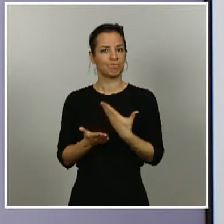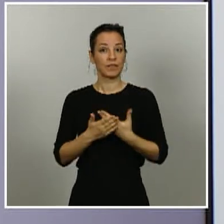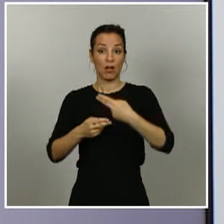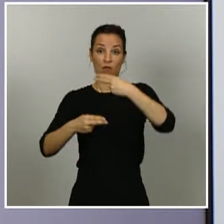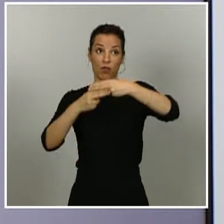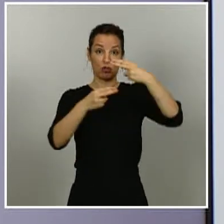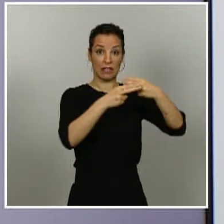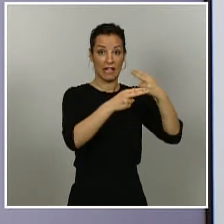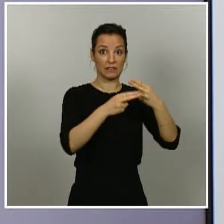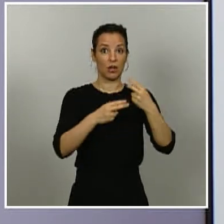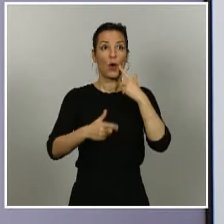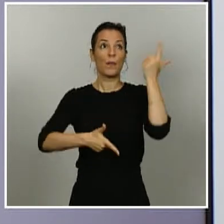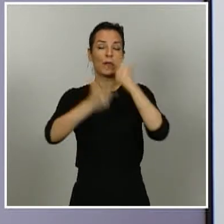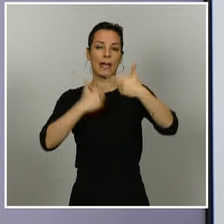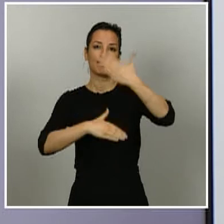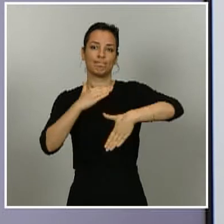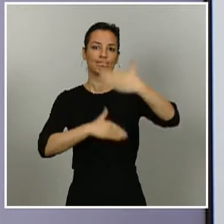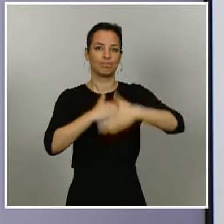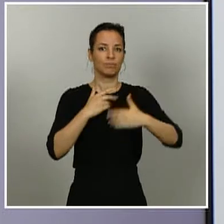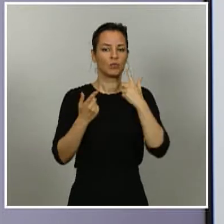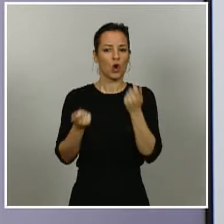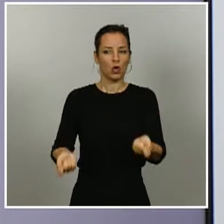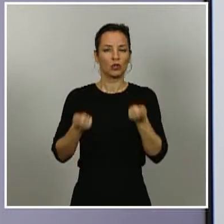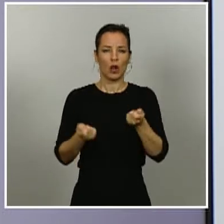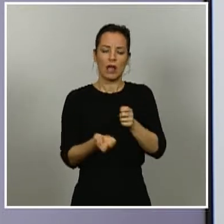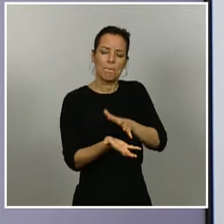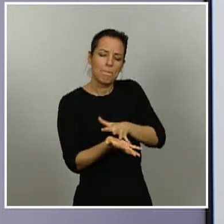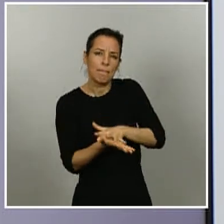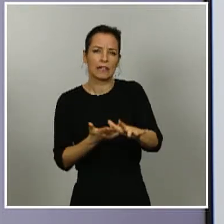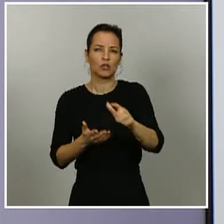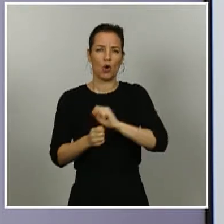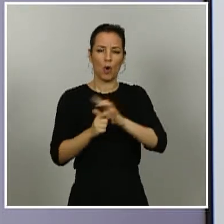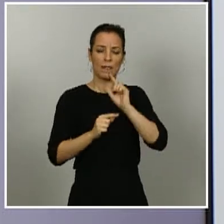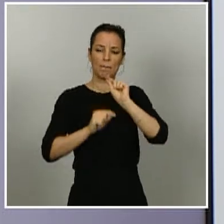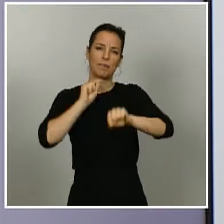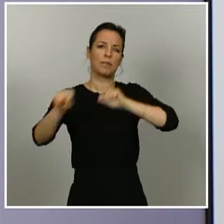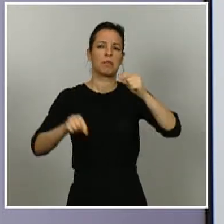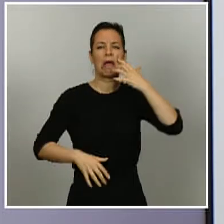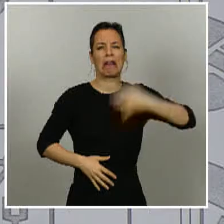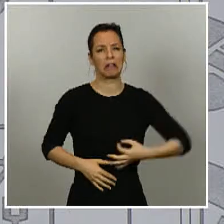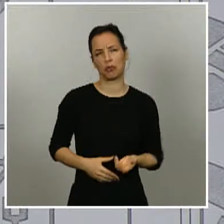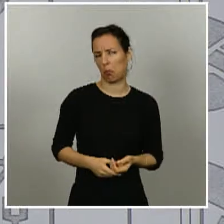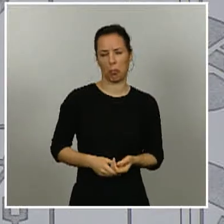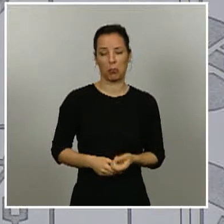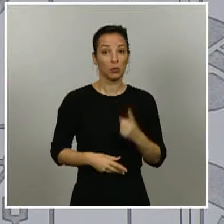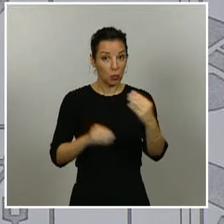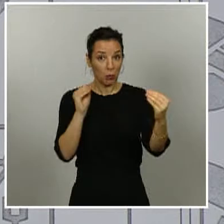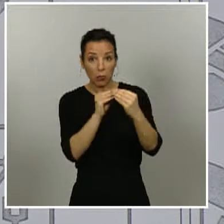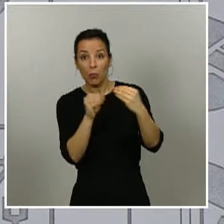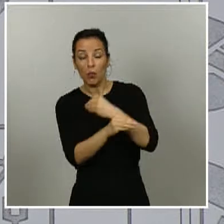restricciones de viaje tengan un gran impacto en el riesgo de transmisión del COVID-19. ¿Está de acuerdo? Las cuarentenas